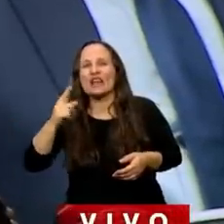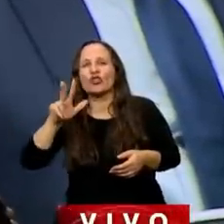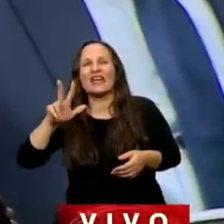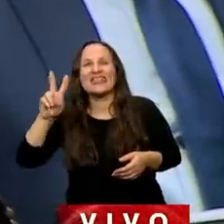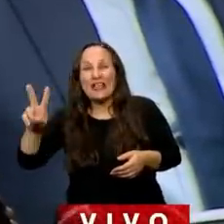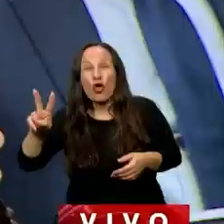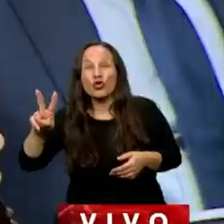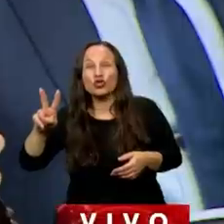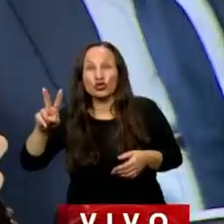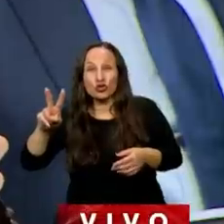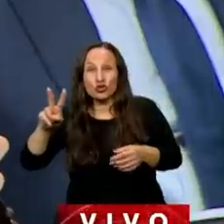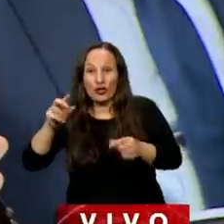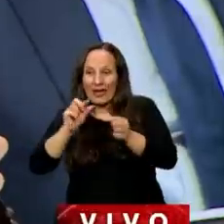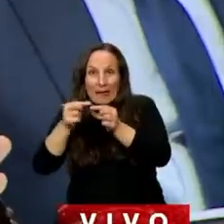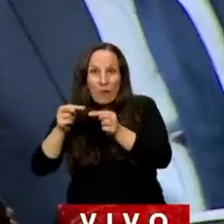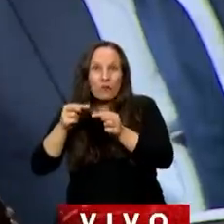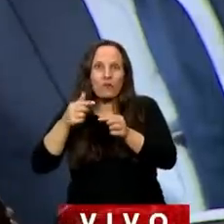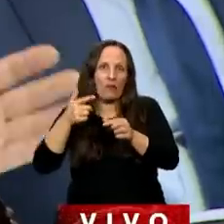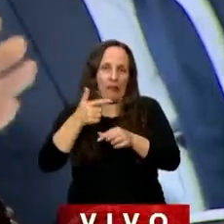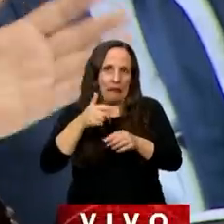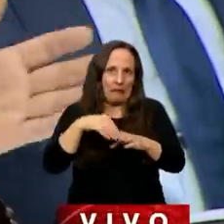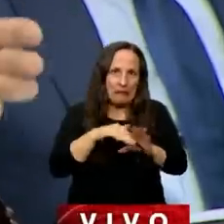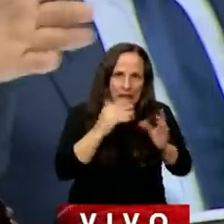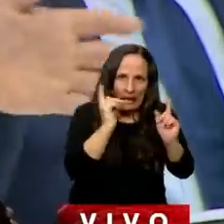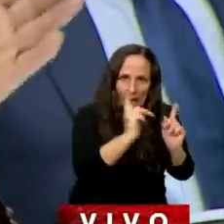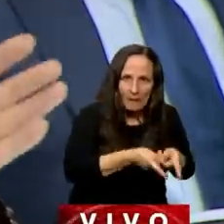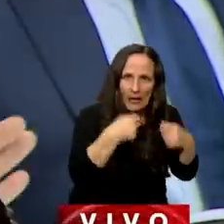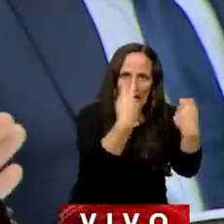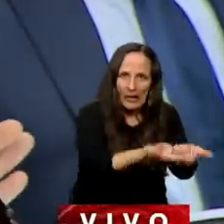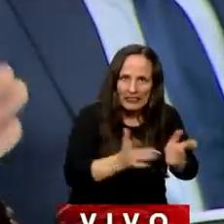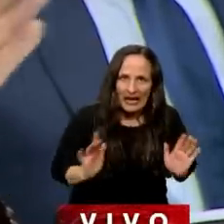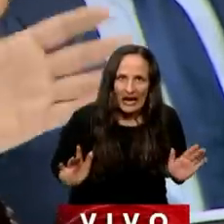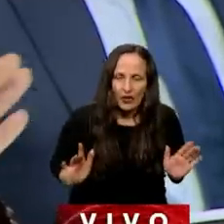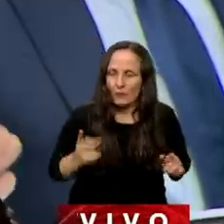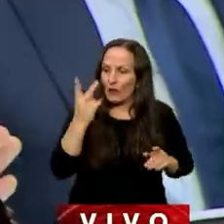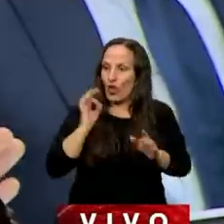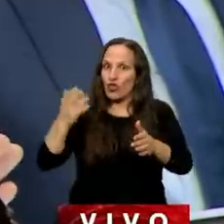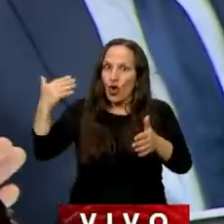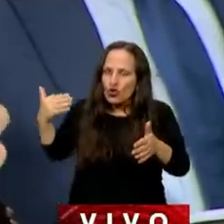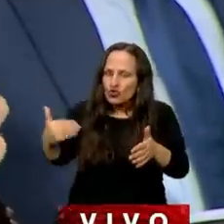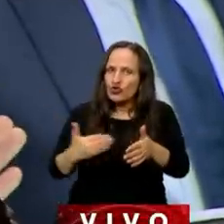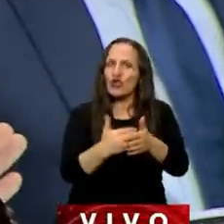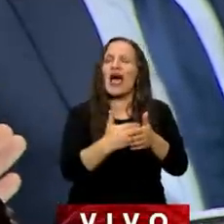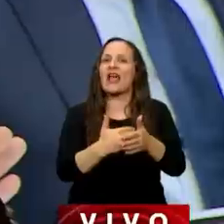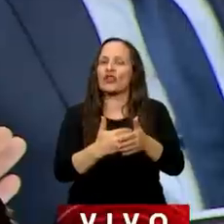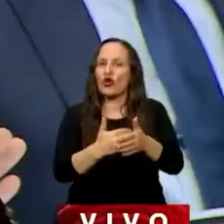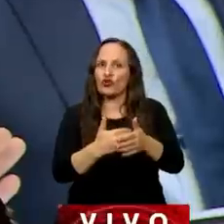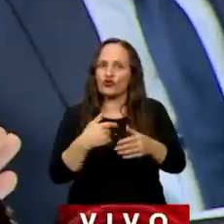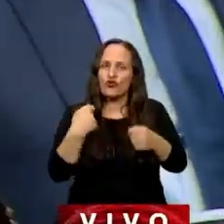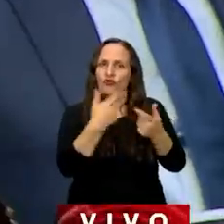2.091.132 municiones. Las municiones en estos dos últimos años que han ingresado a la